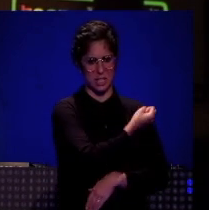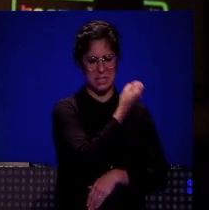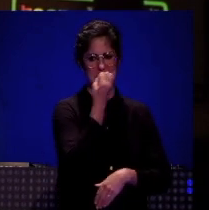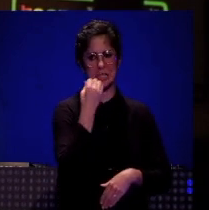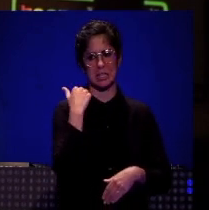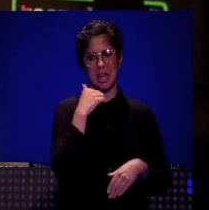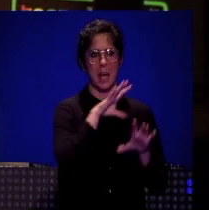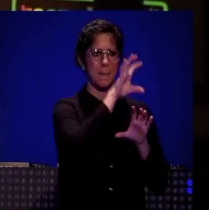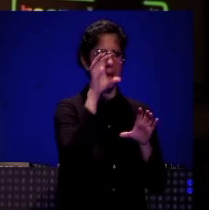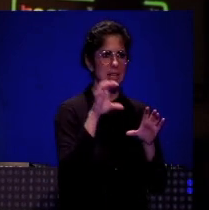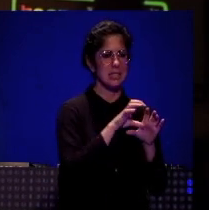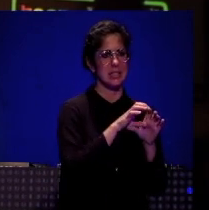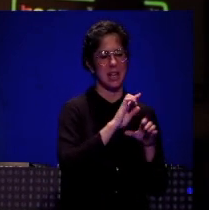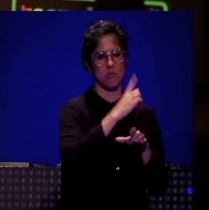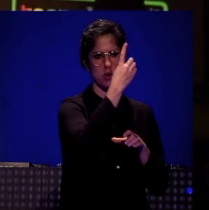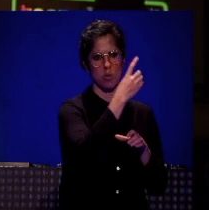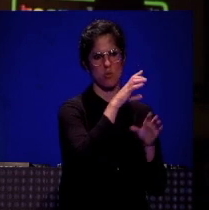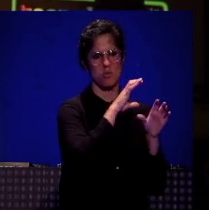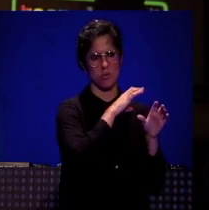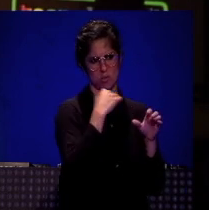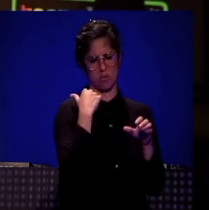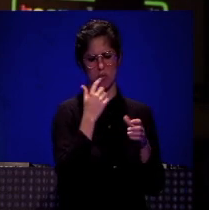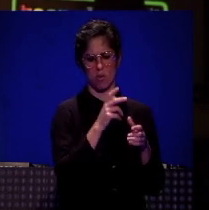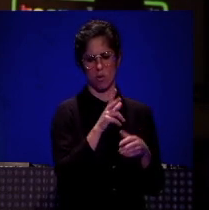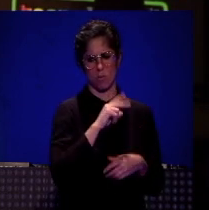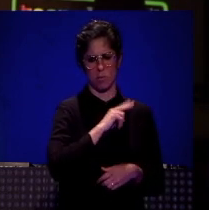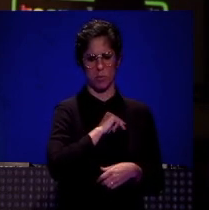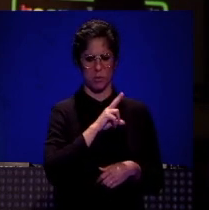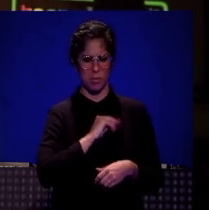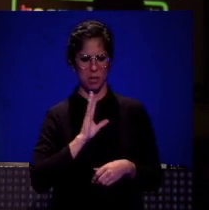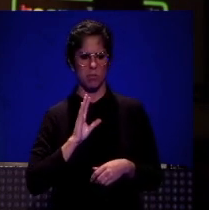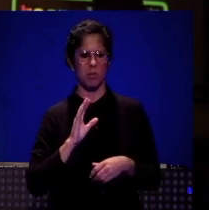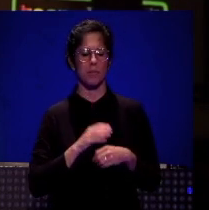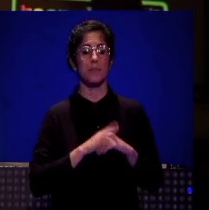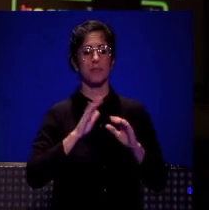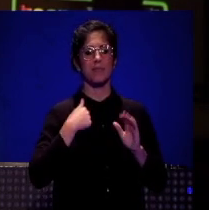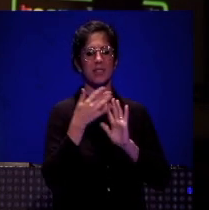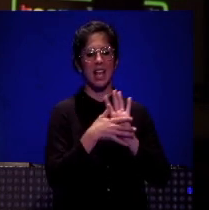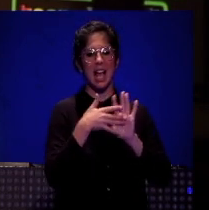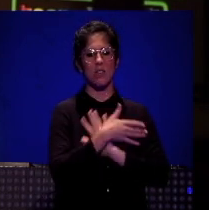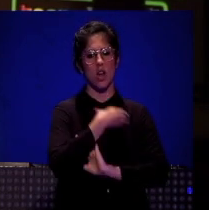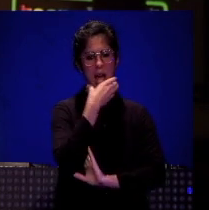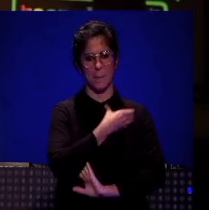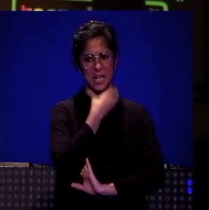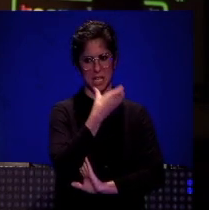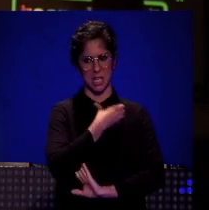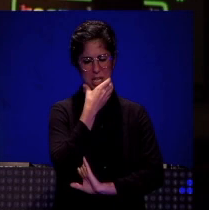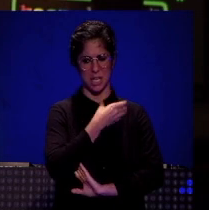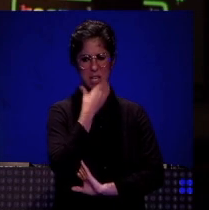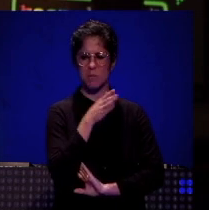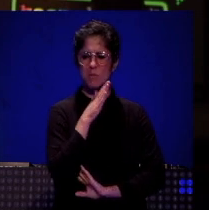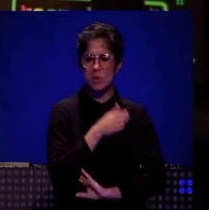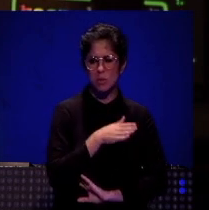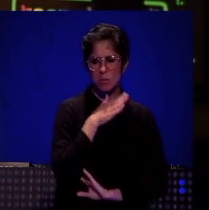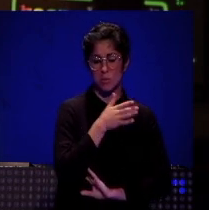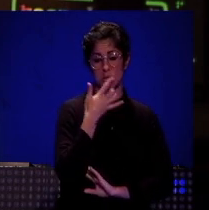destacado en up el podcast con muy buenas reseñas que lo veremos pero solamente hablo de apple porque esto es importante porque cuando vayamos a hacer